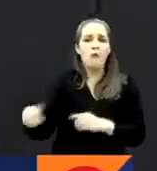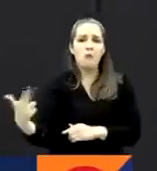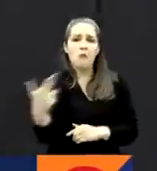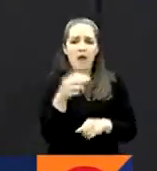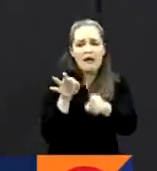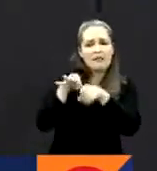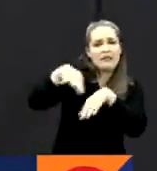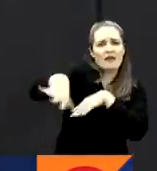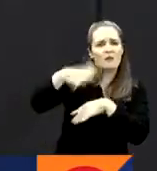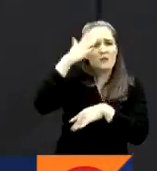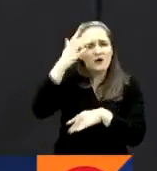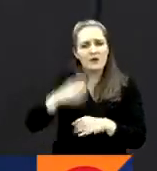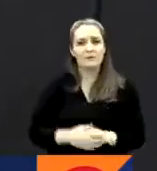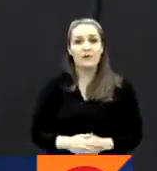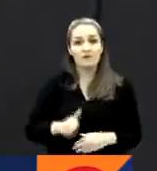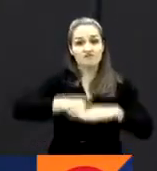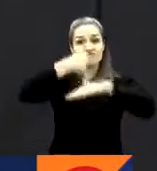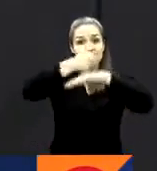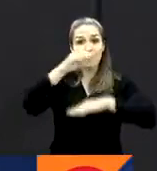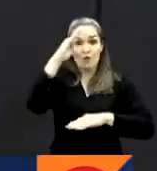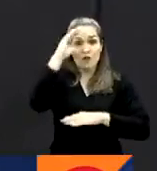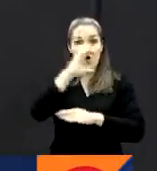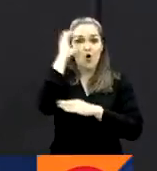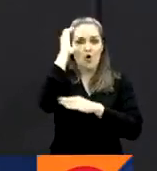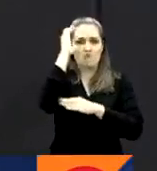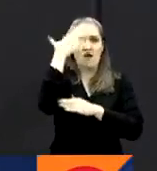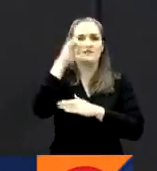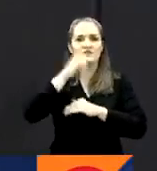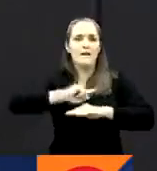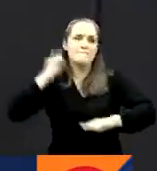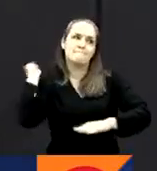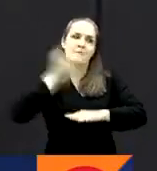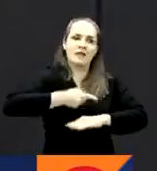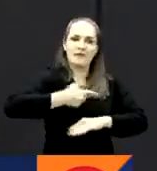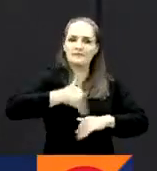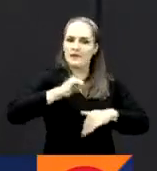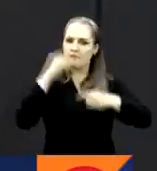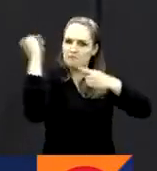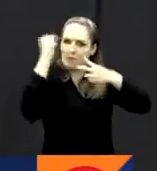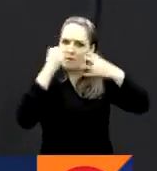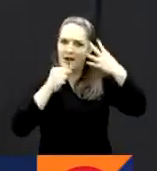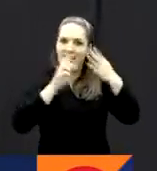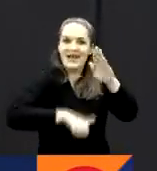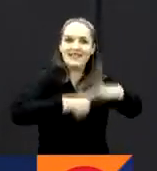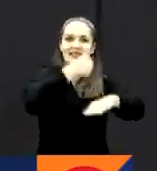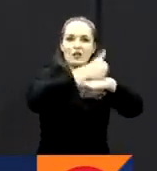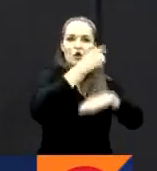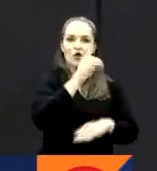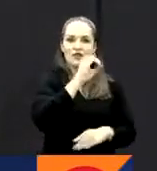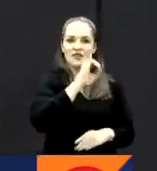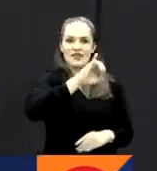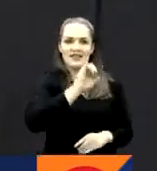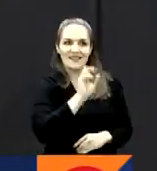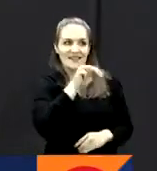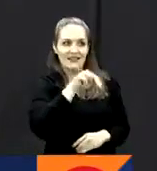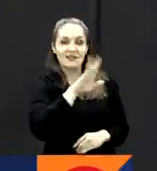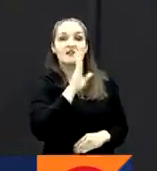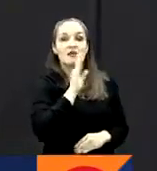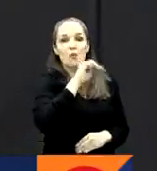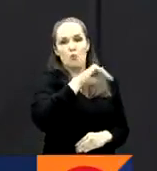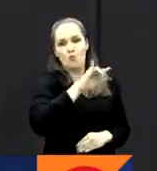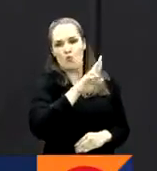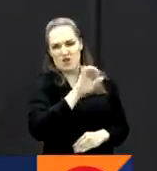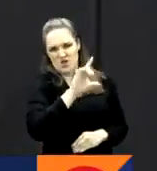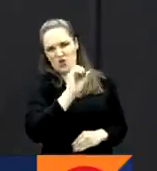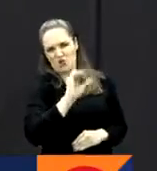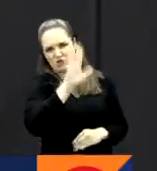La Dirección General de la Policía Nacional le ha impartido instrucciones claras al director de la DIJÍN, al general Murillo, para que